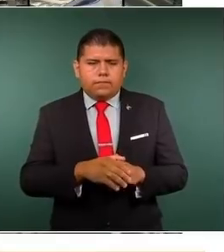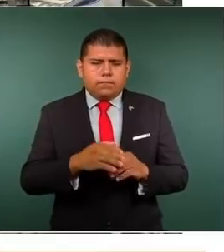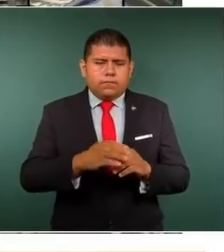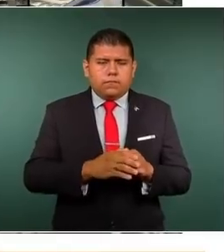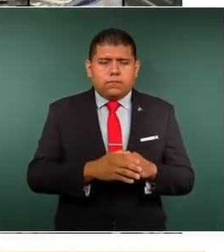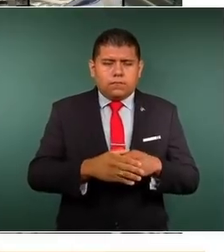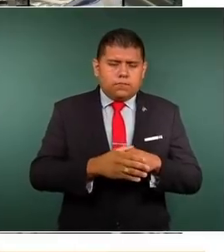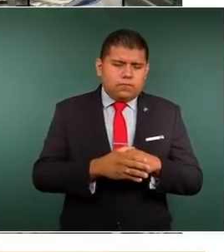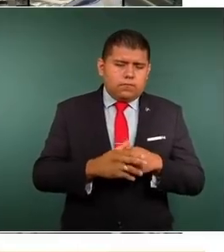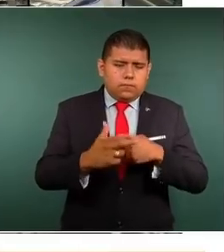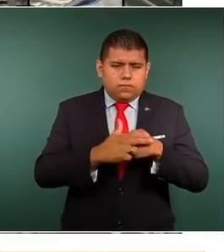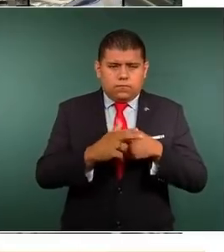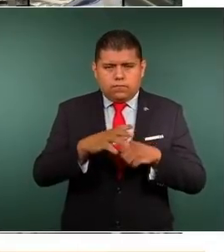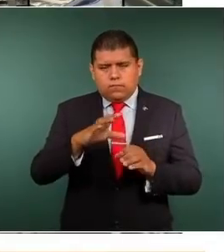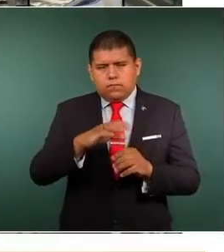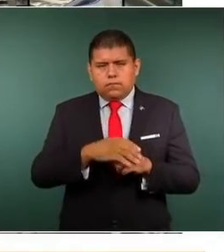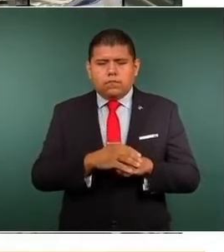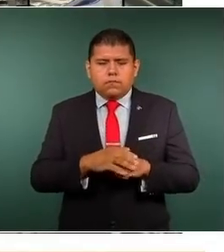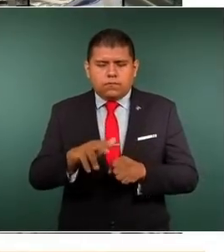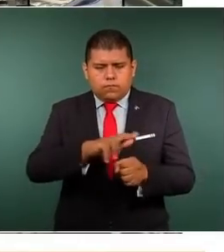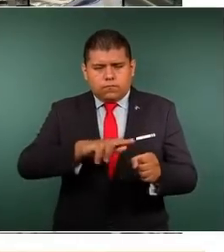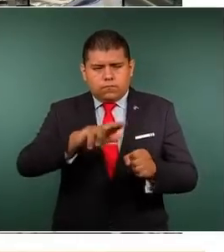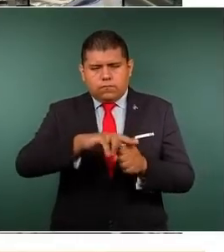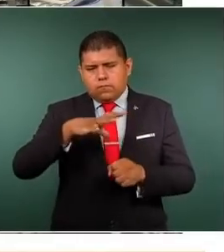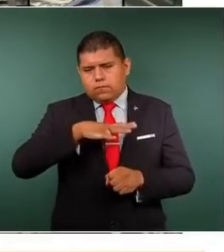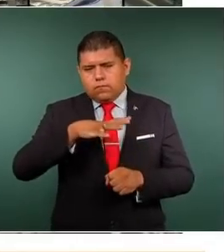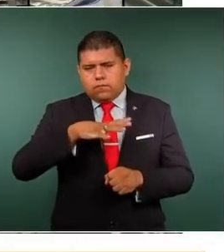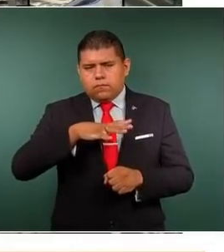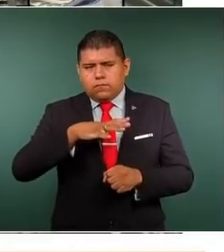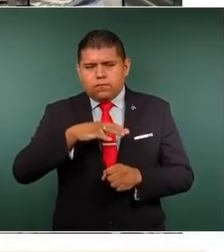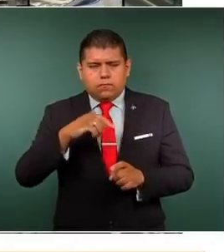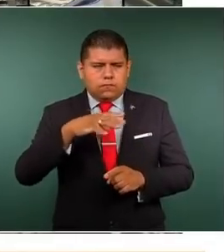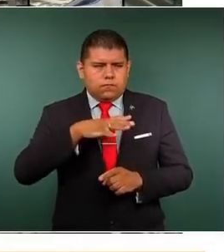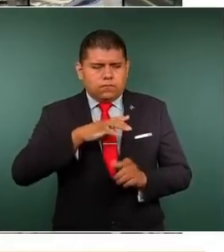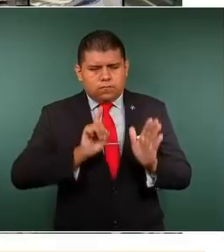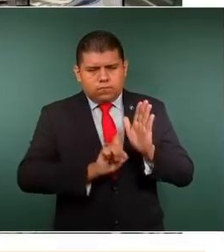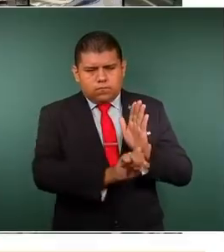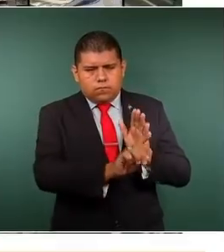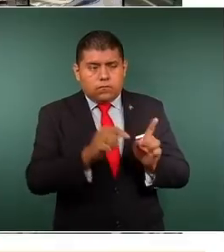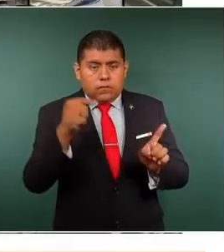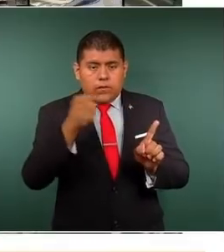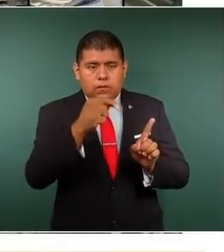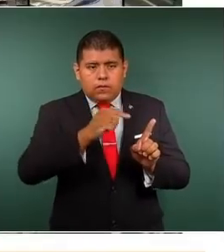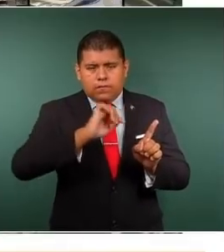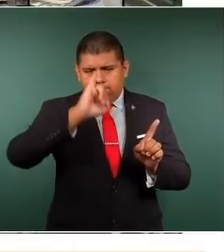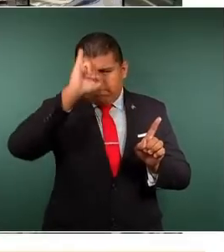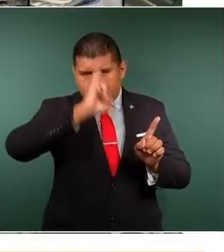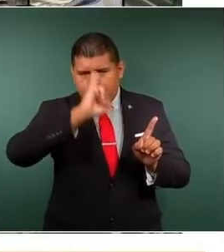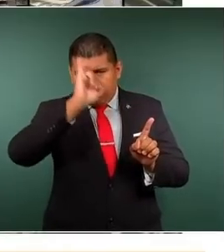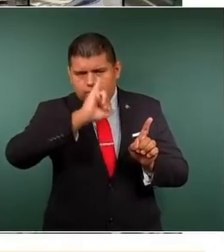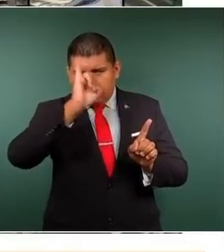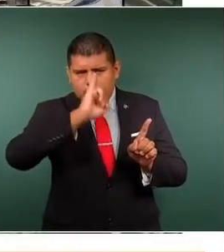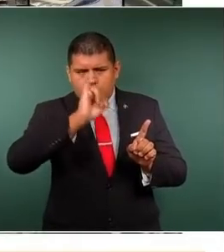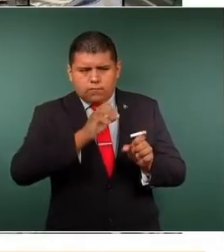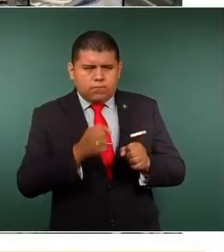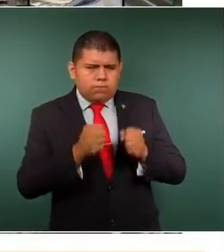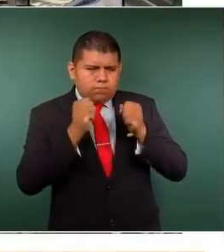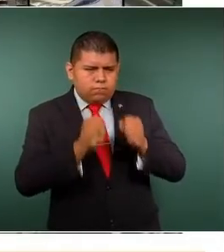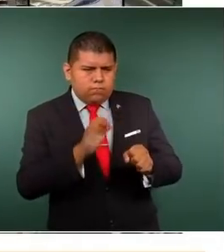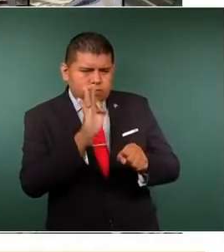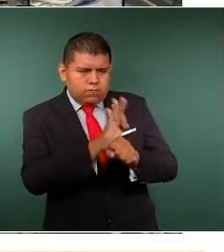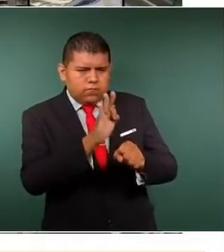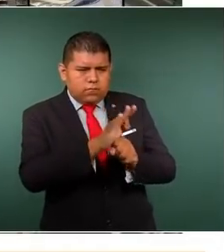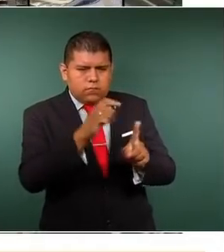permanece aún en el hospital general de guanajuato este es el presunto jefe de seguridad del mar y los